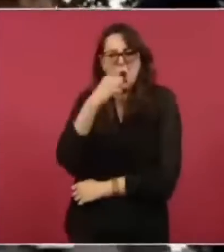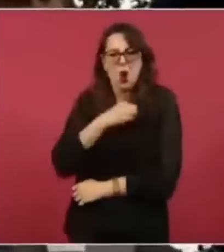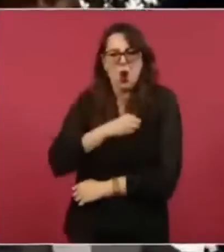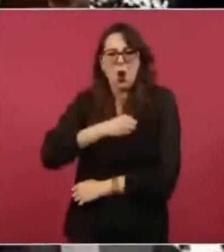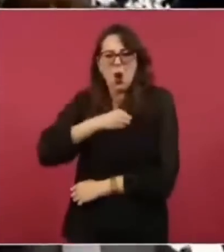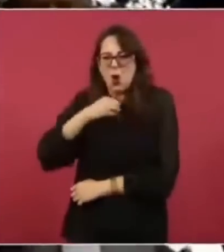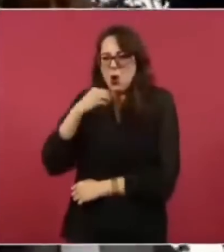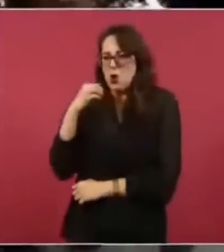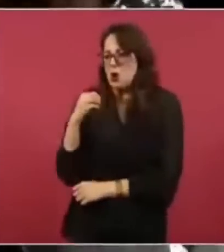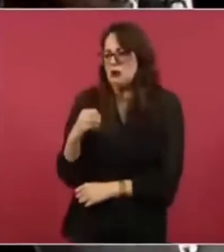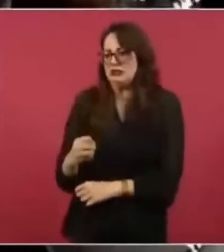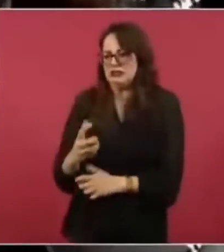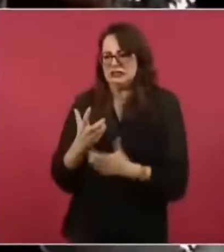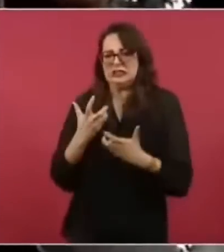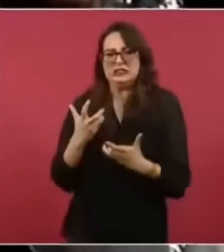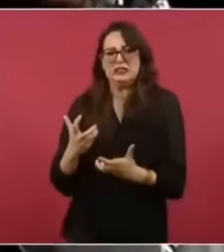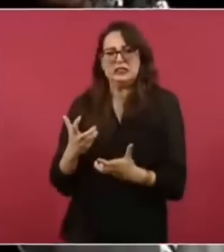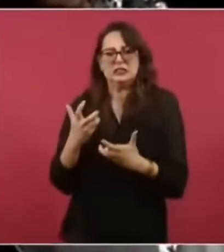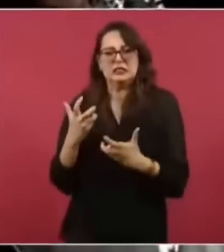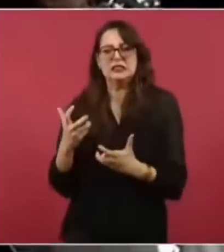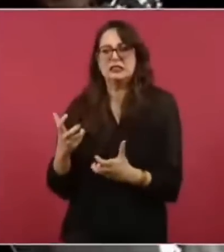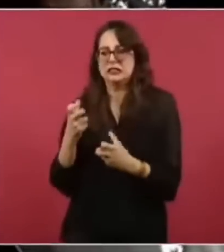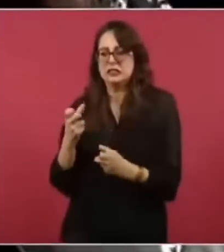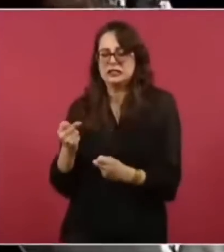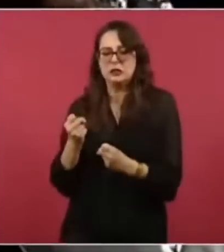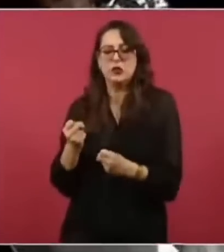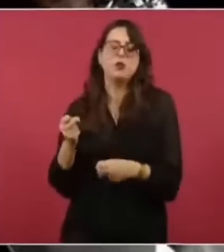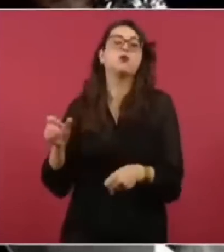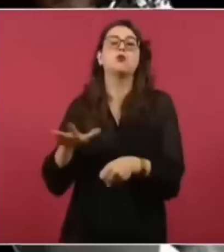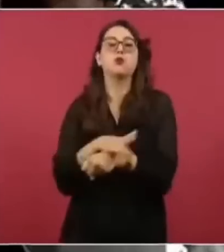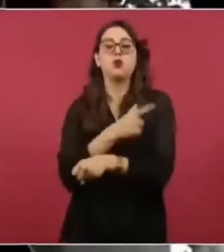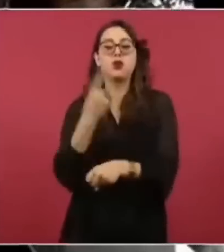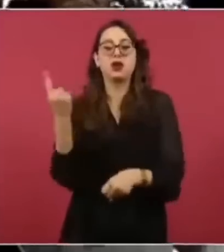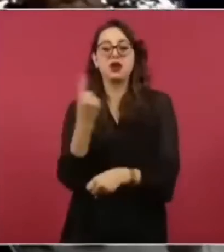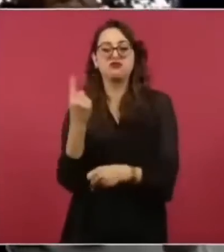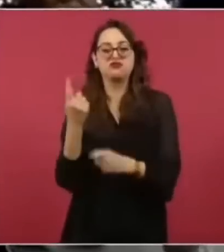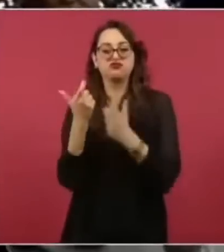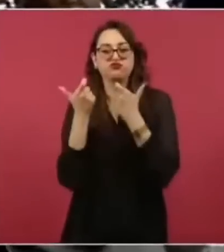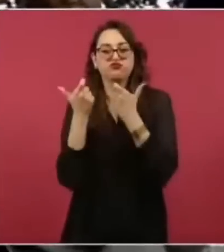Hitler como la inflación.